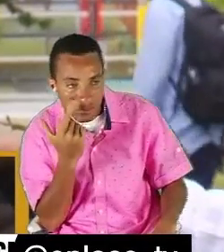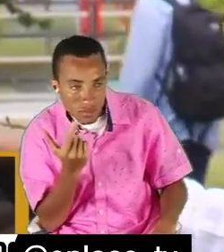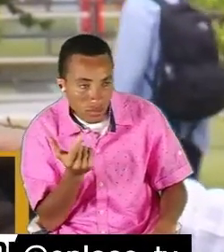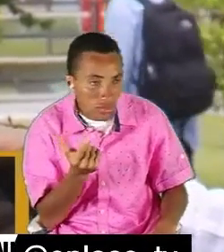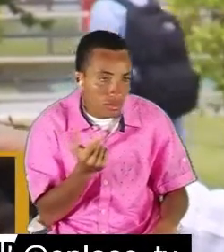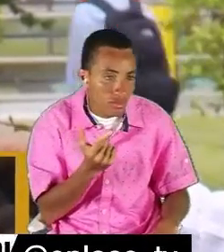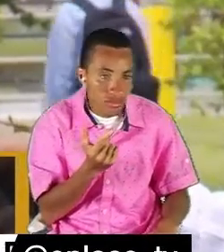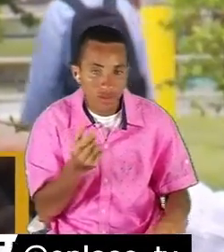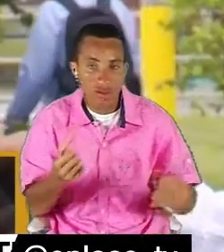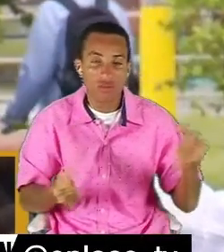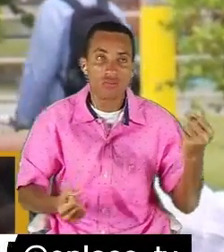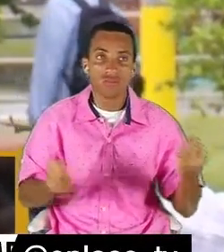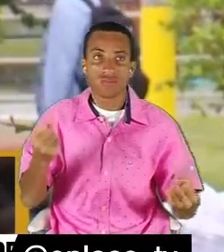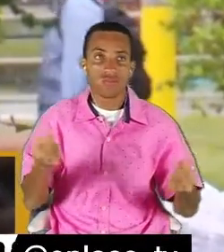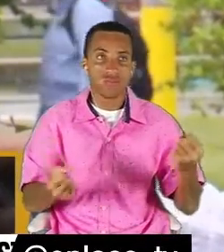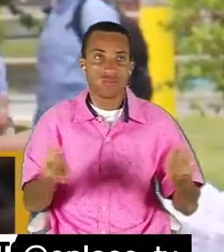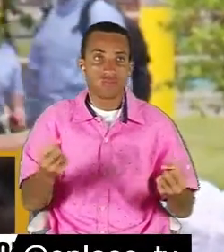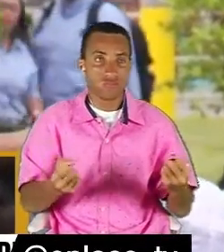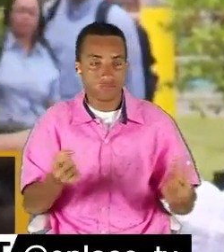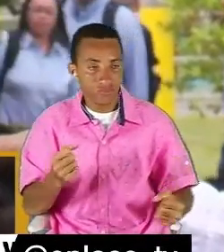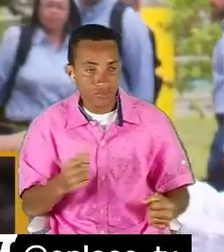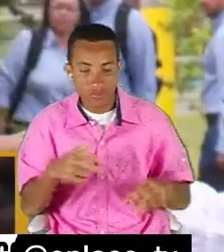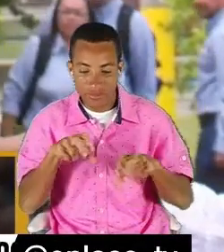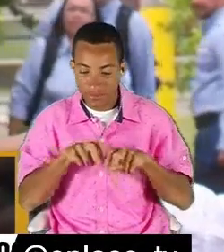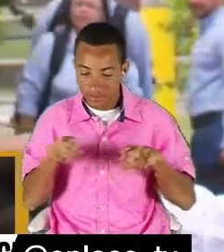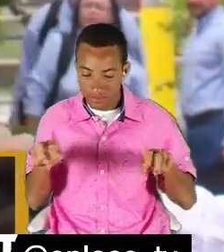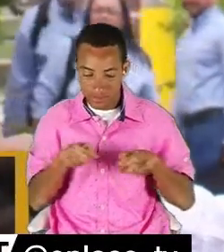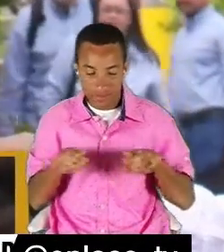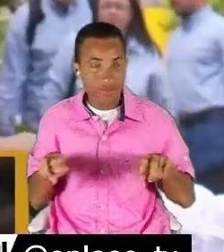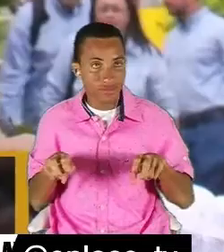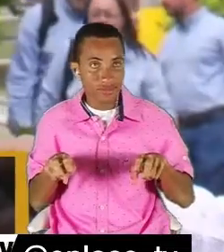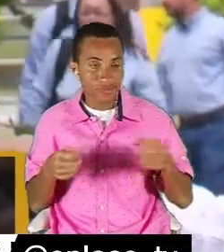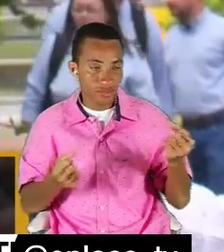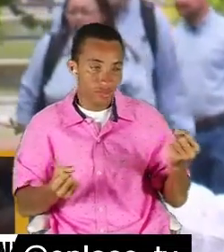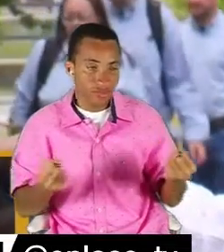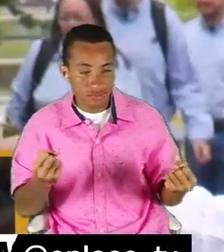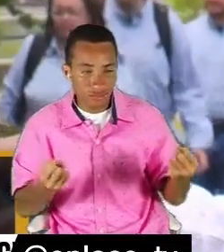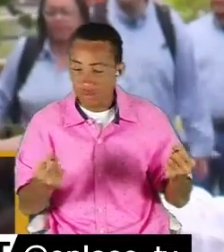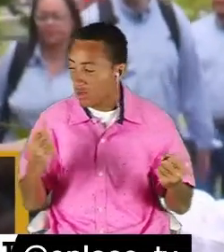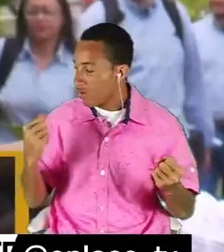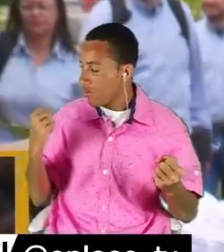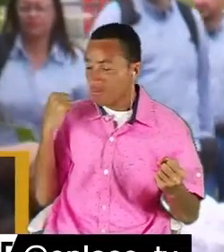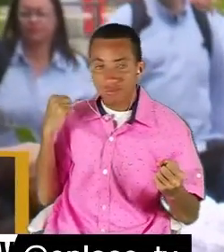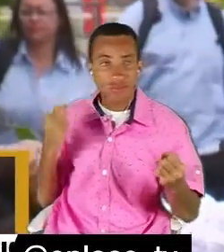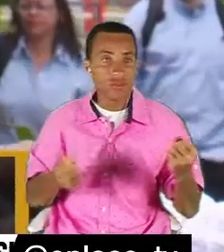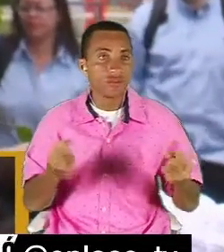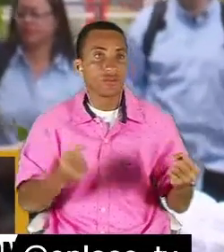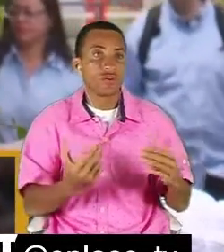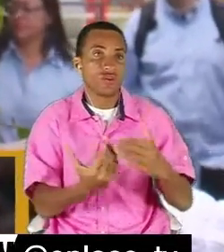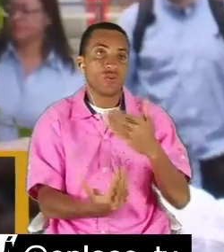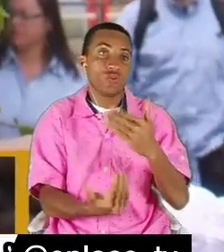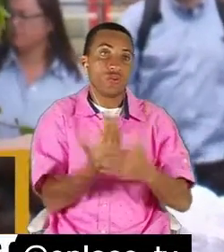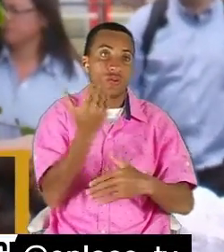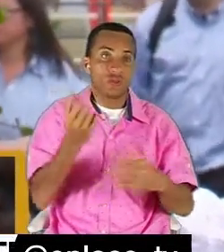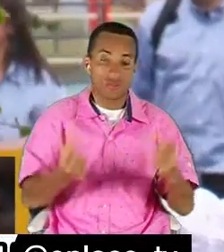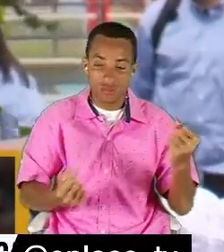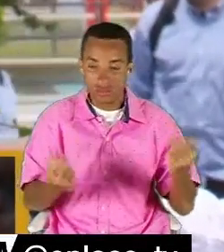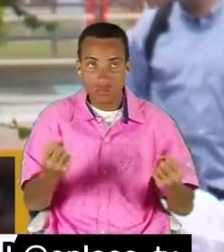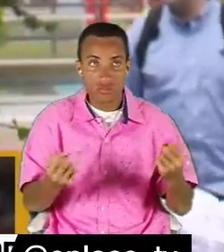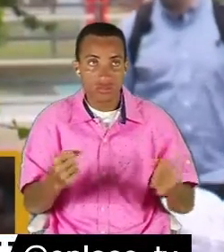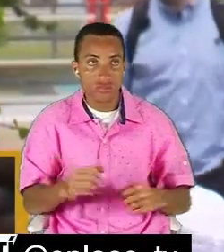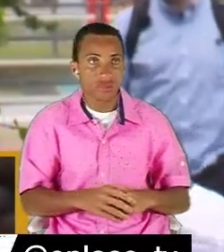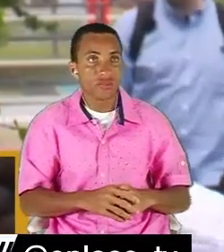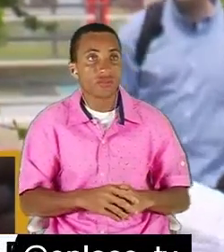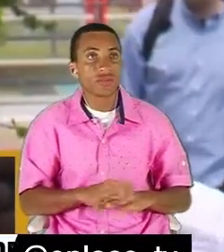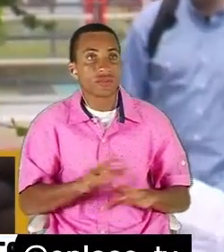llevaba, llevaba unos ocupantes en la parte de atrás, un vehículo de modelo nuevo con ese carro.